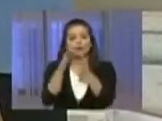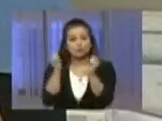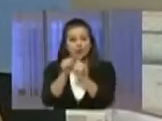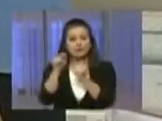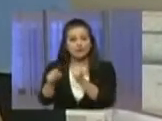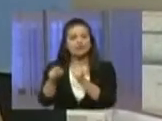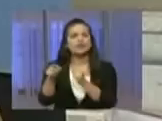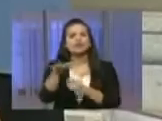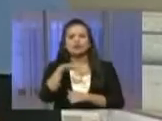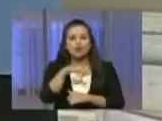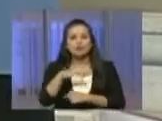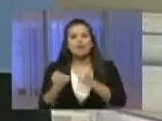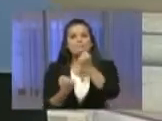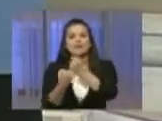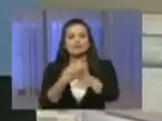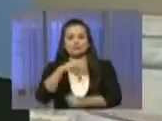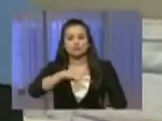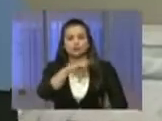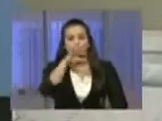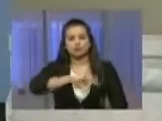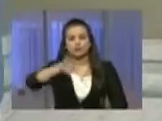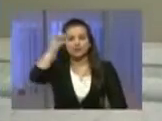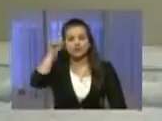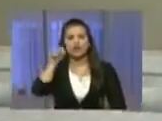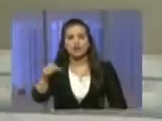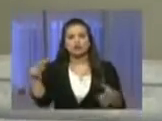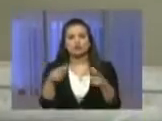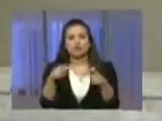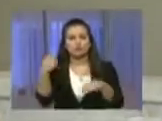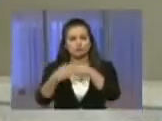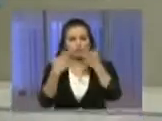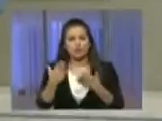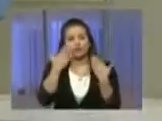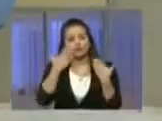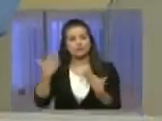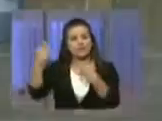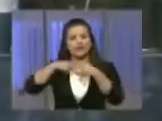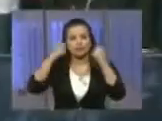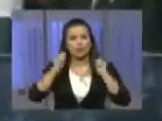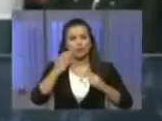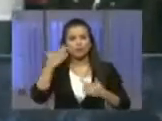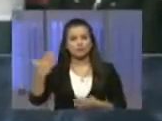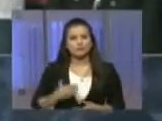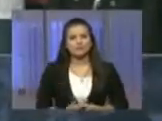la base de misiones socialistas fuerza Revolucionaria adelante aristóbulo